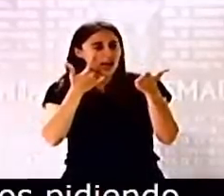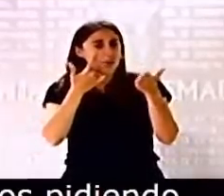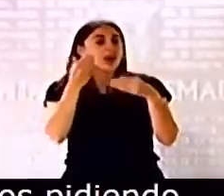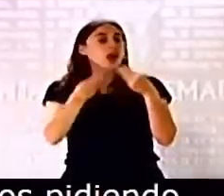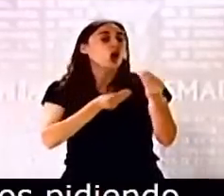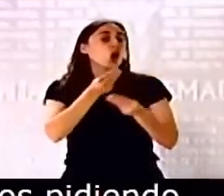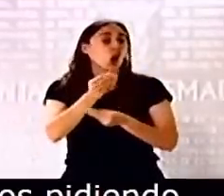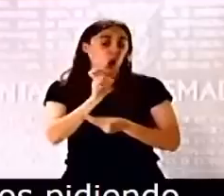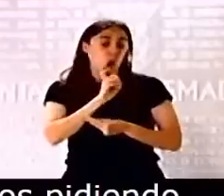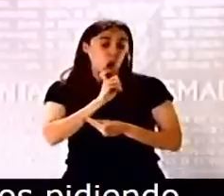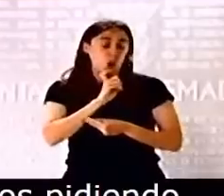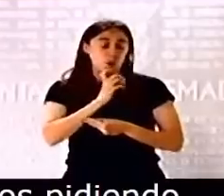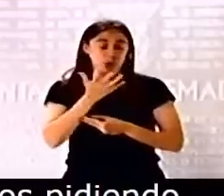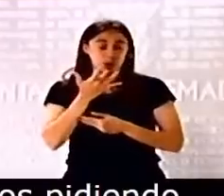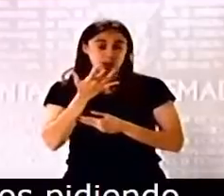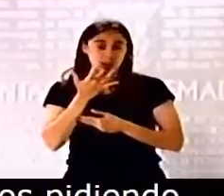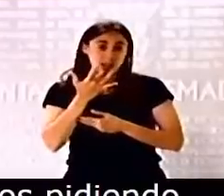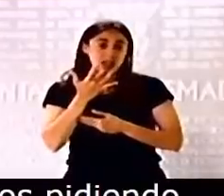Si esto fuese así,